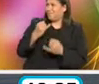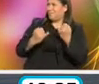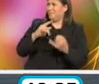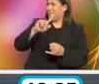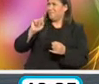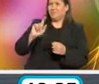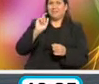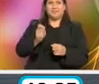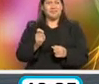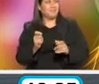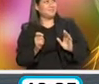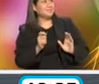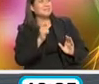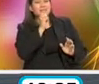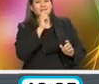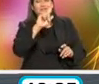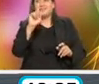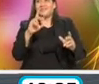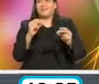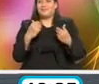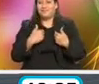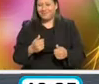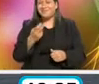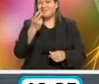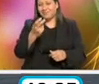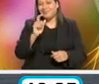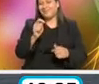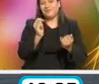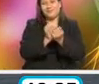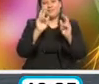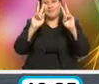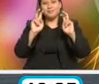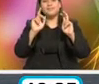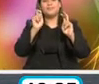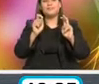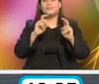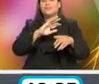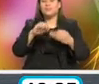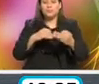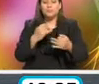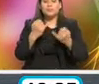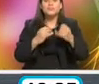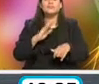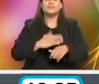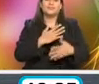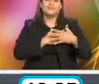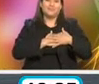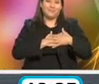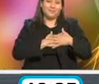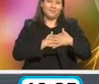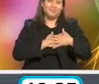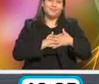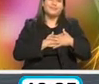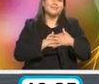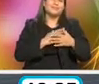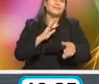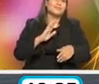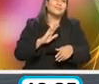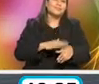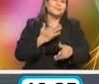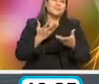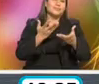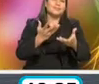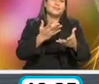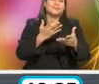Y entonces todo lo que mueve a estos personajes, como bien dice el título, son las pasiones. Sí. La pasión amorosa o